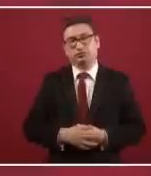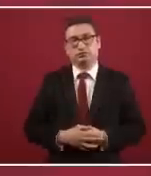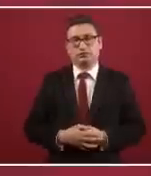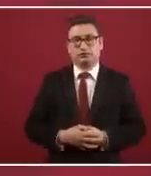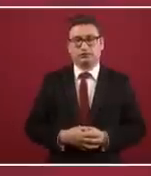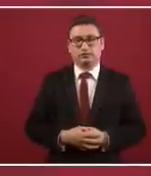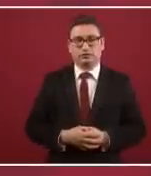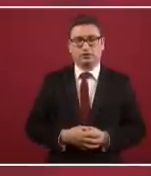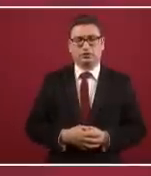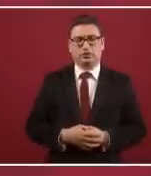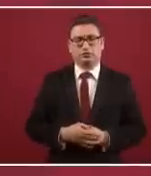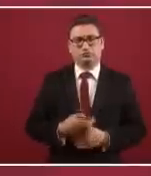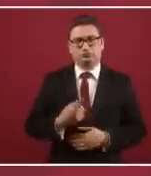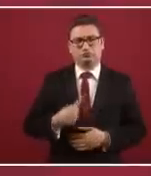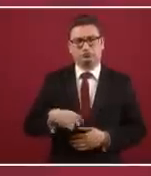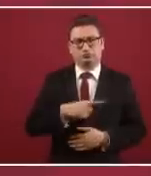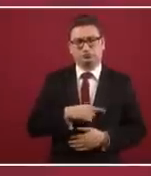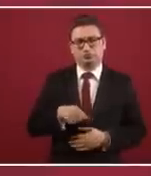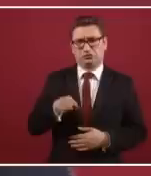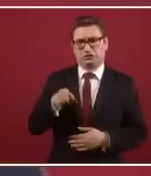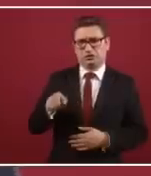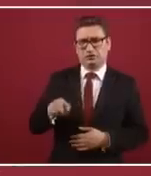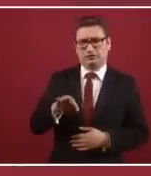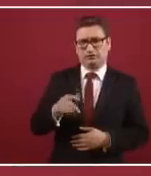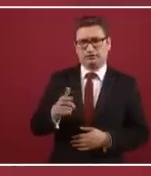y tener confianza en la Fiscalía.